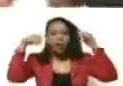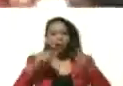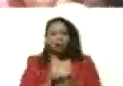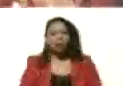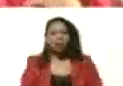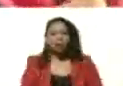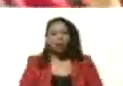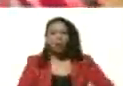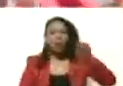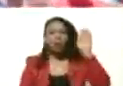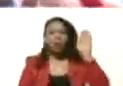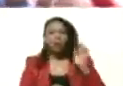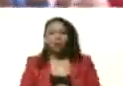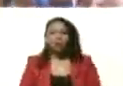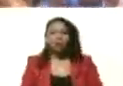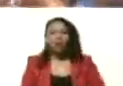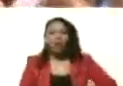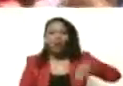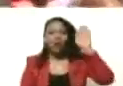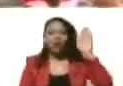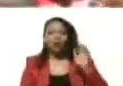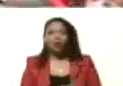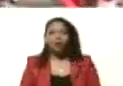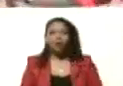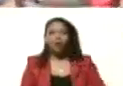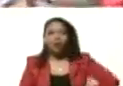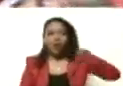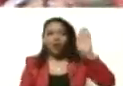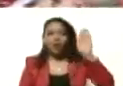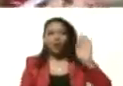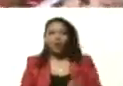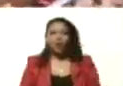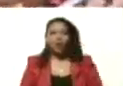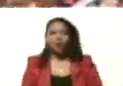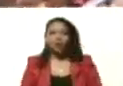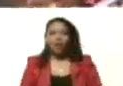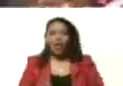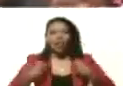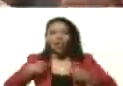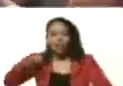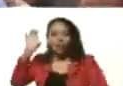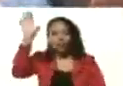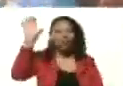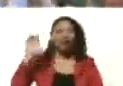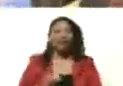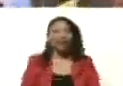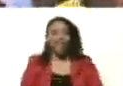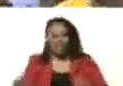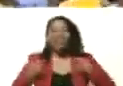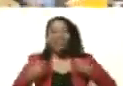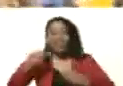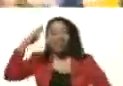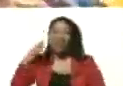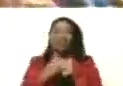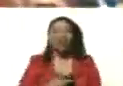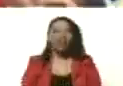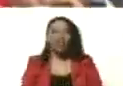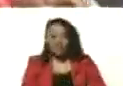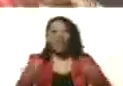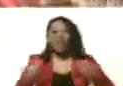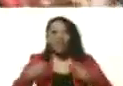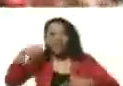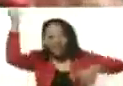lo juro, lo juro, lo juro. ¡Que viva la patria! ¡Que viva Bolívar! ¡Que